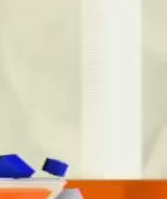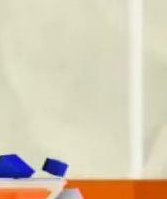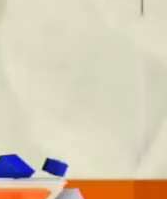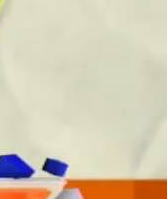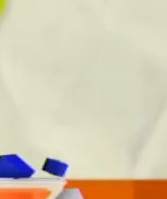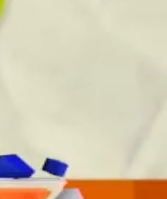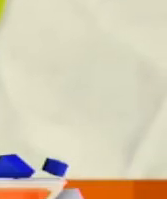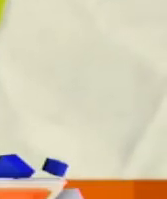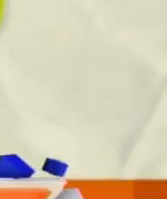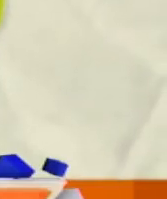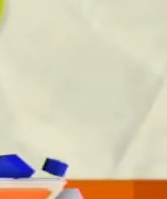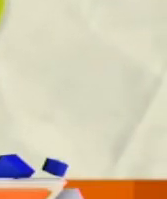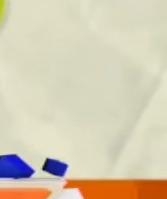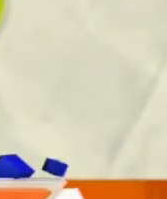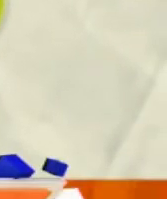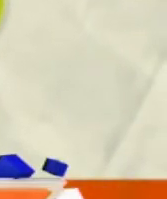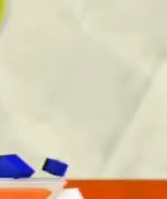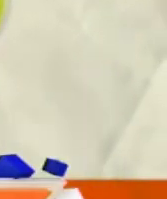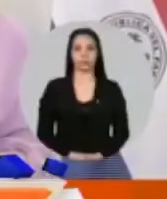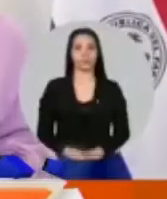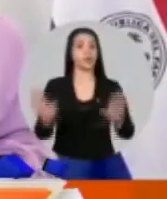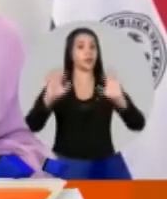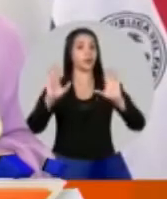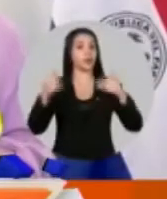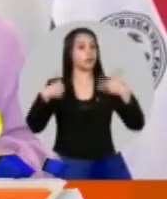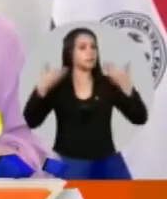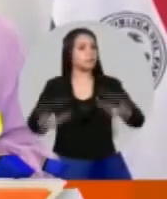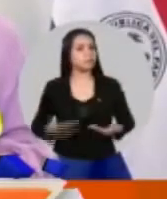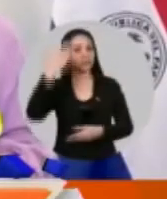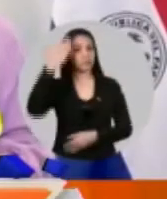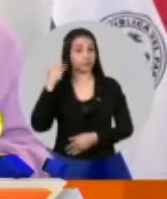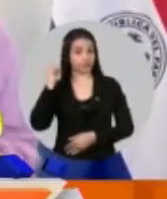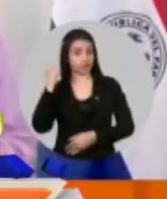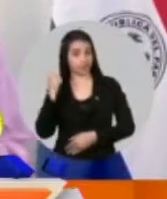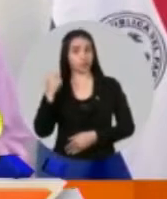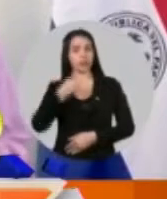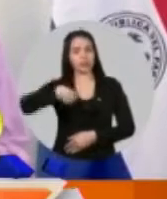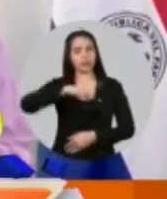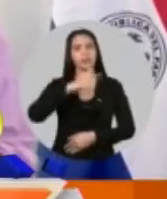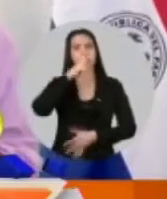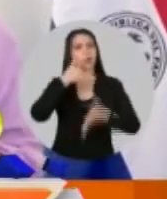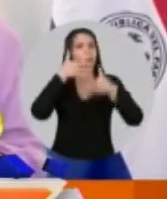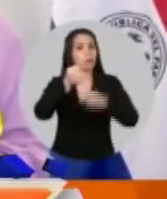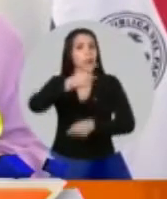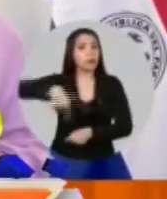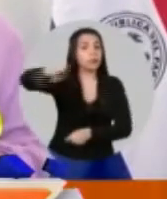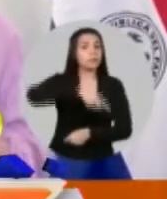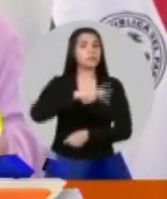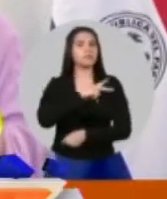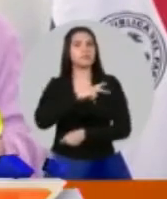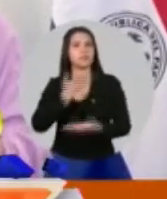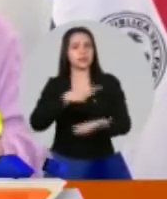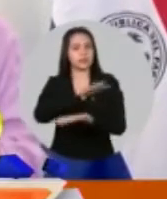invertir o el recurso que se pueda utilizar tiene que ser para colaborar con la gente que necesita económicamente. Por eso yo decía, una ayuda mucho más